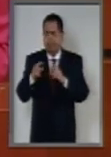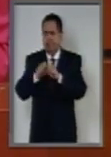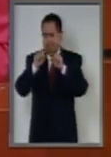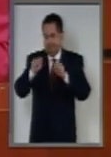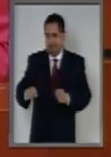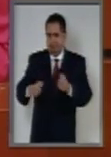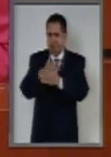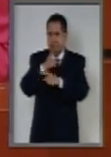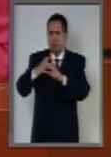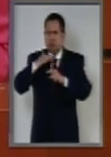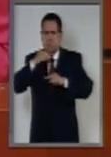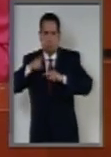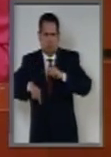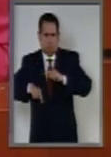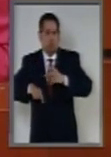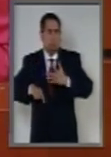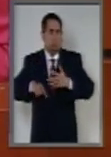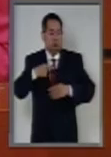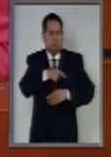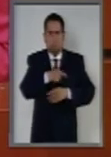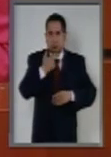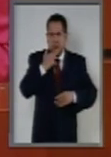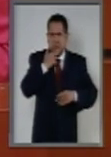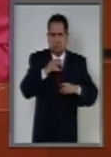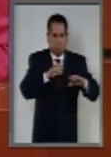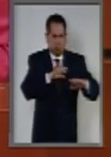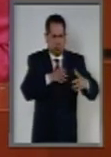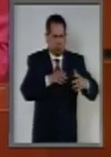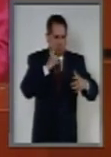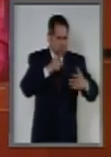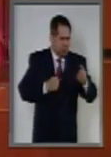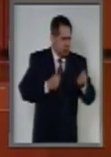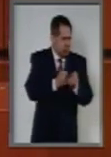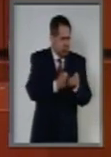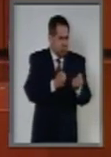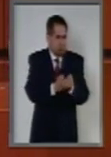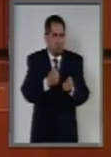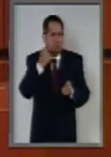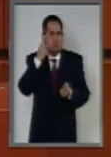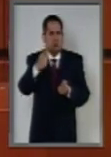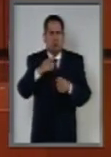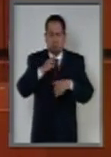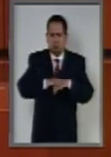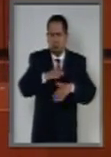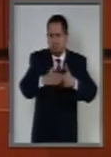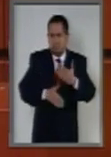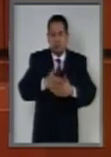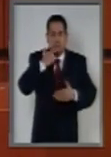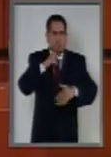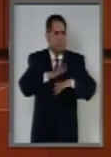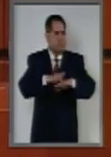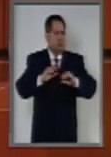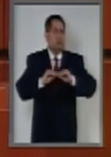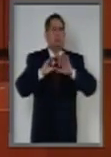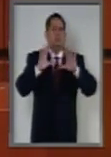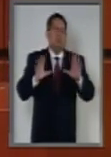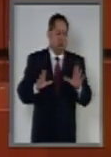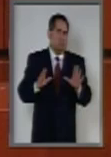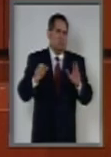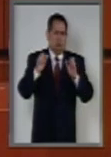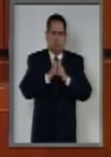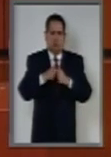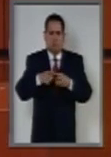Anticorrupción. Busca fortalecer nuestro andamiaje para alcanzar una mayor transparencia en el